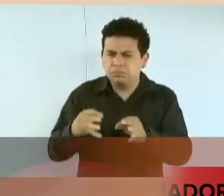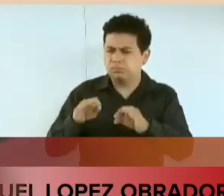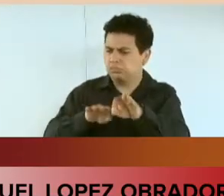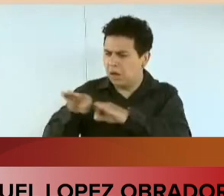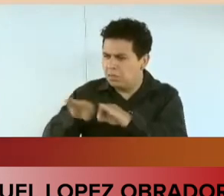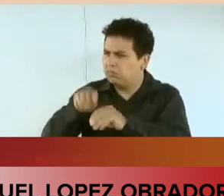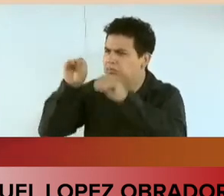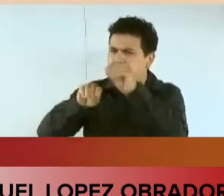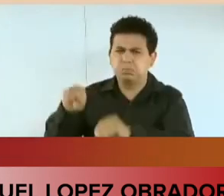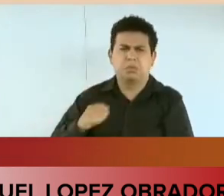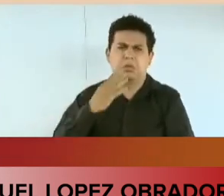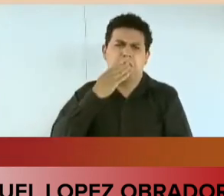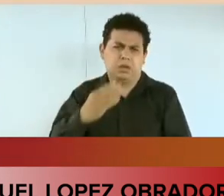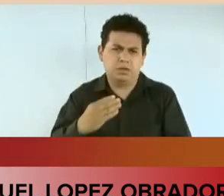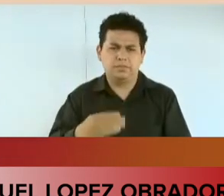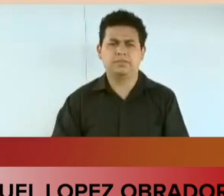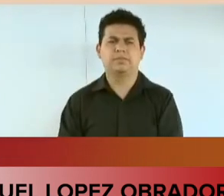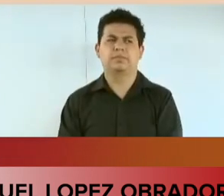obras.